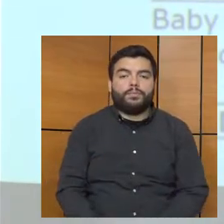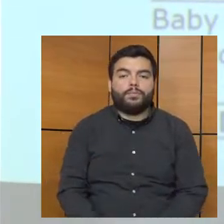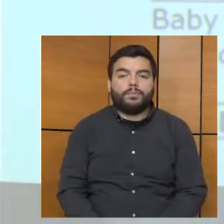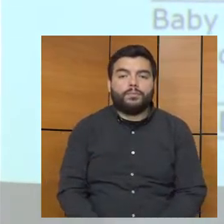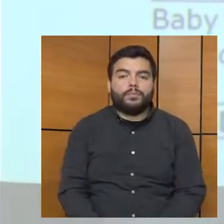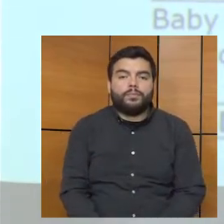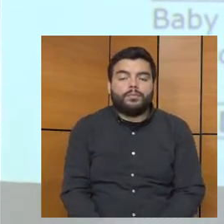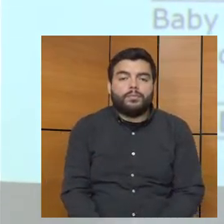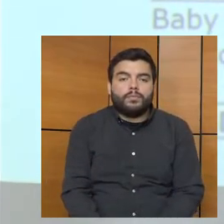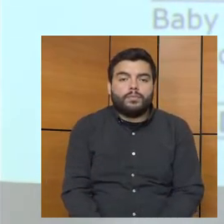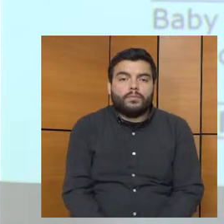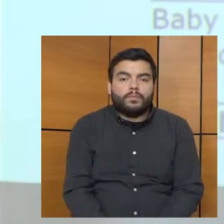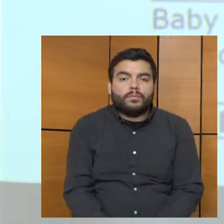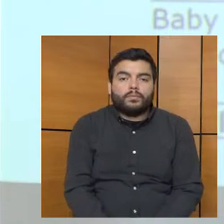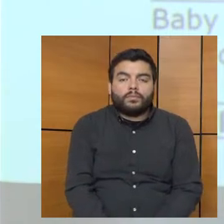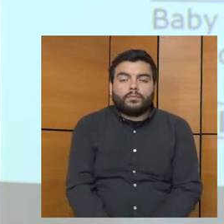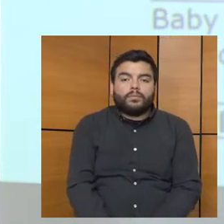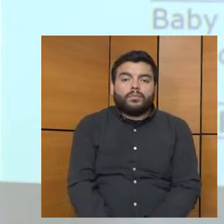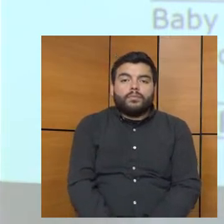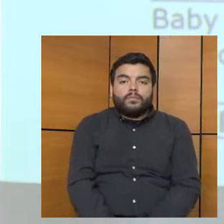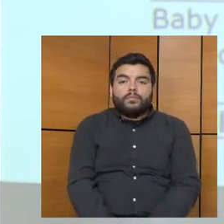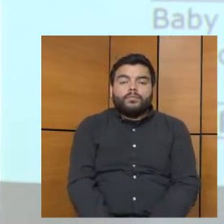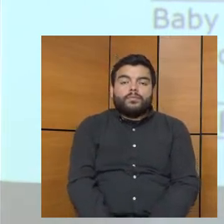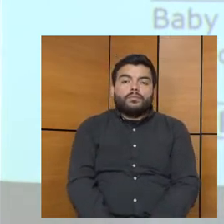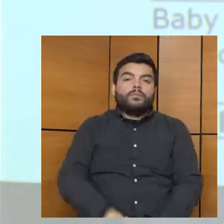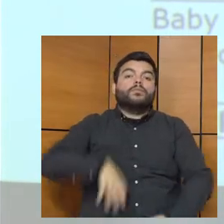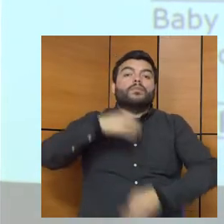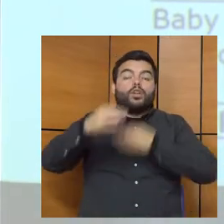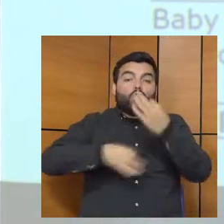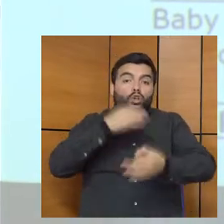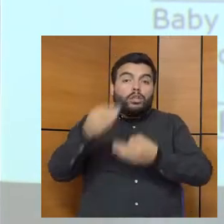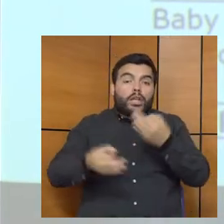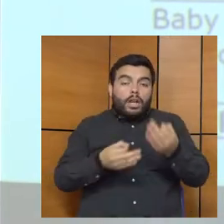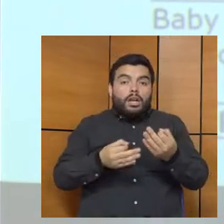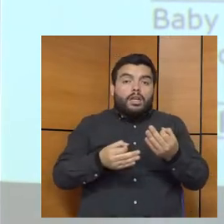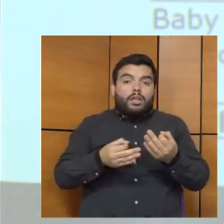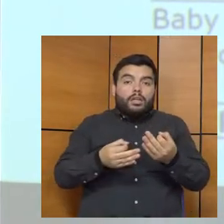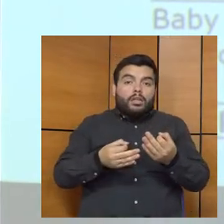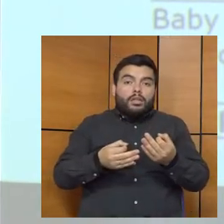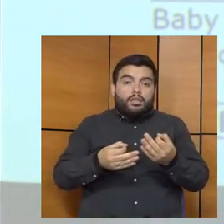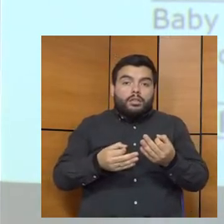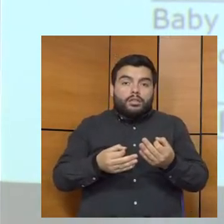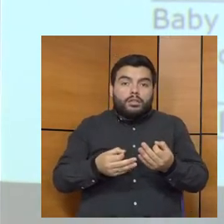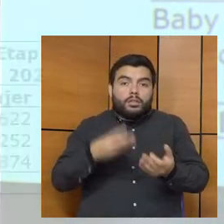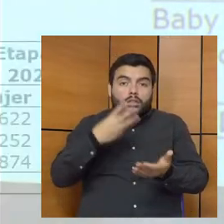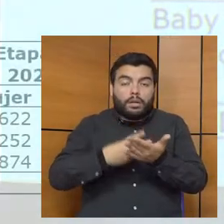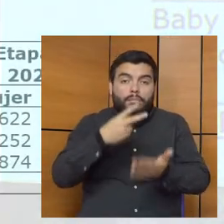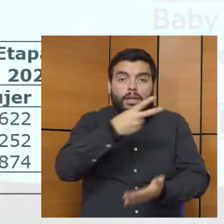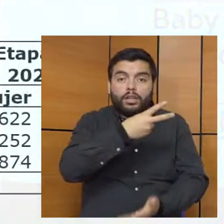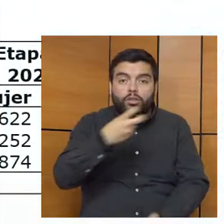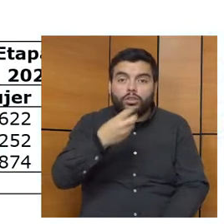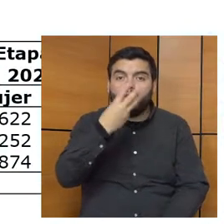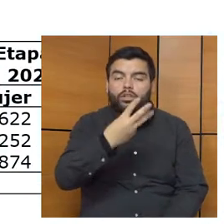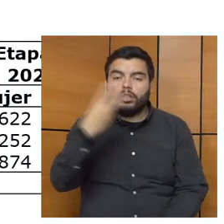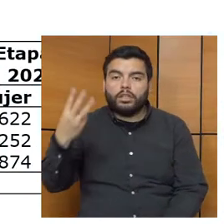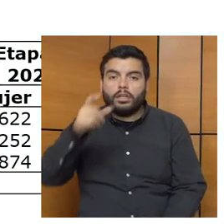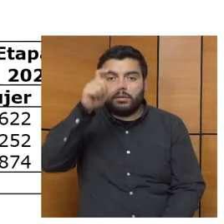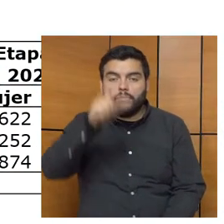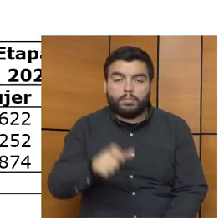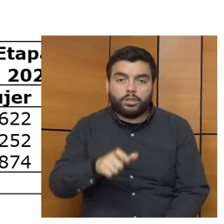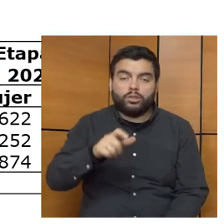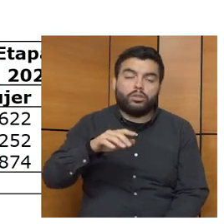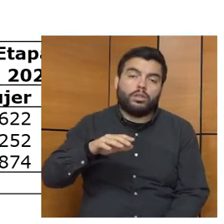Ya para contarles, encuestamos en todo este proceso 2.333 personas mayores, en